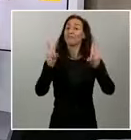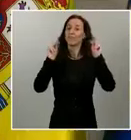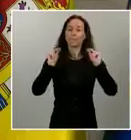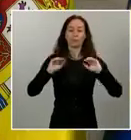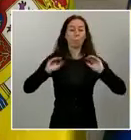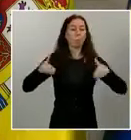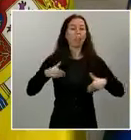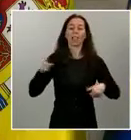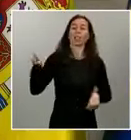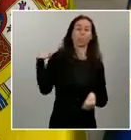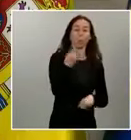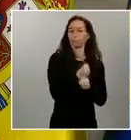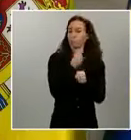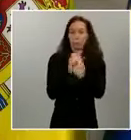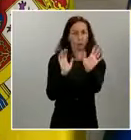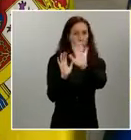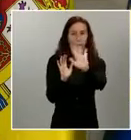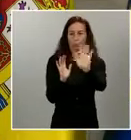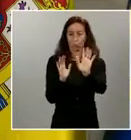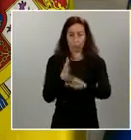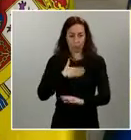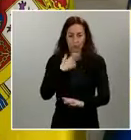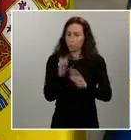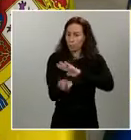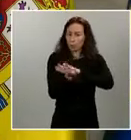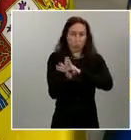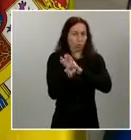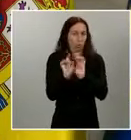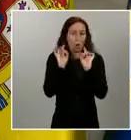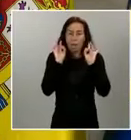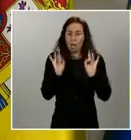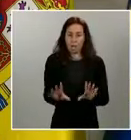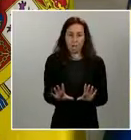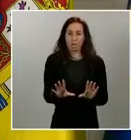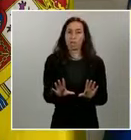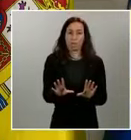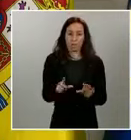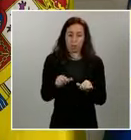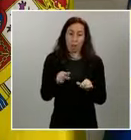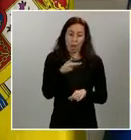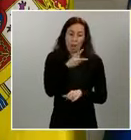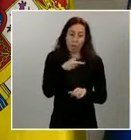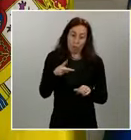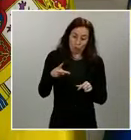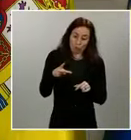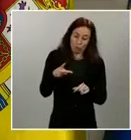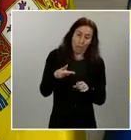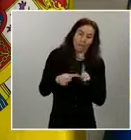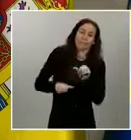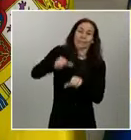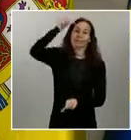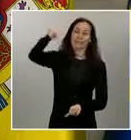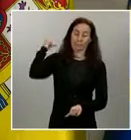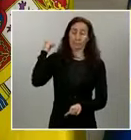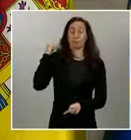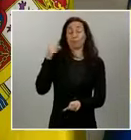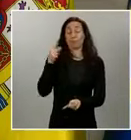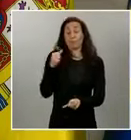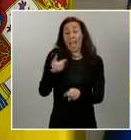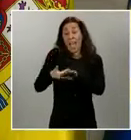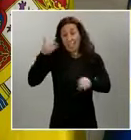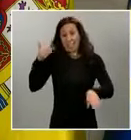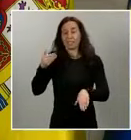confinamiento equivalente a las dos anteriores, en las que previas al permiso retribuido recuperable, y